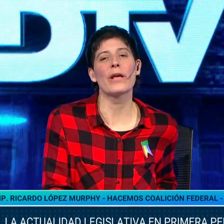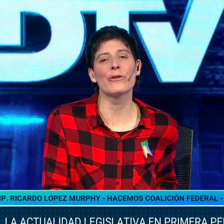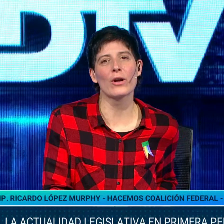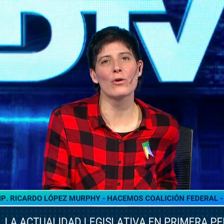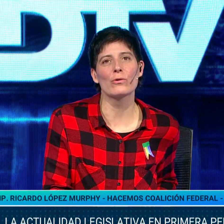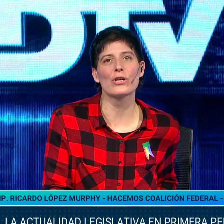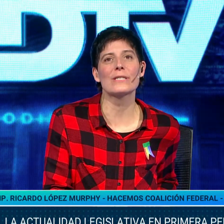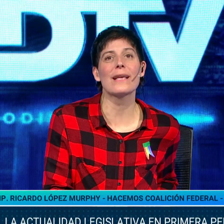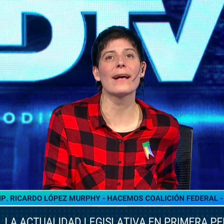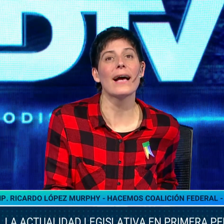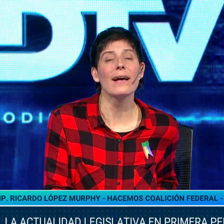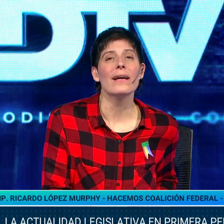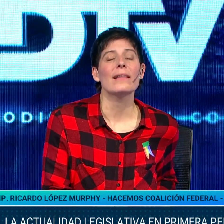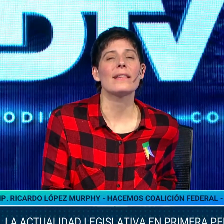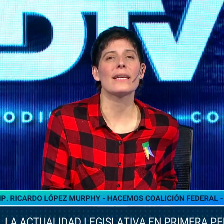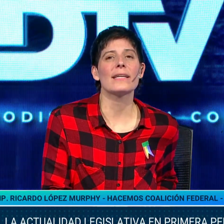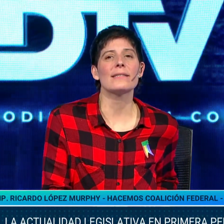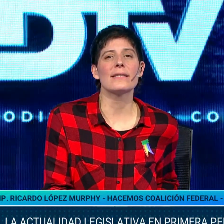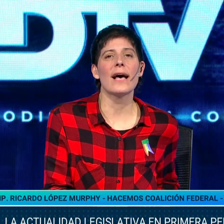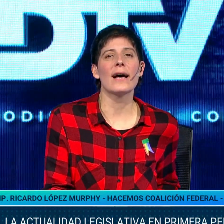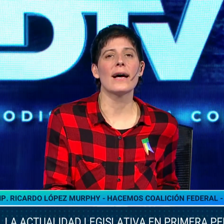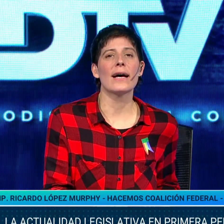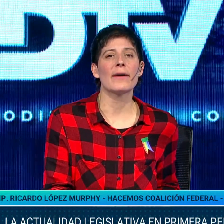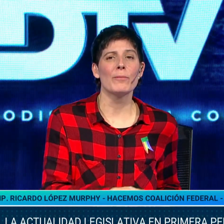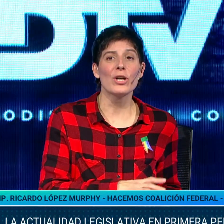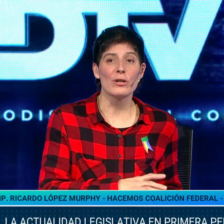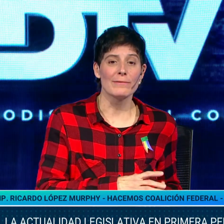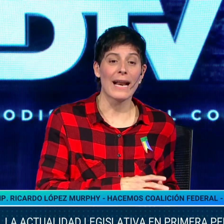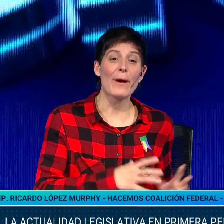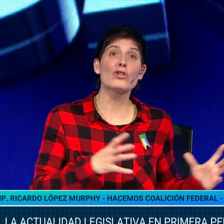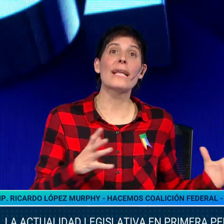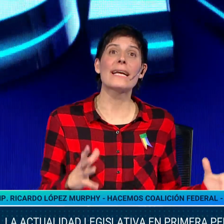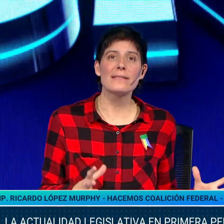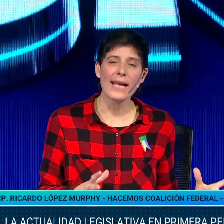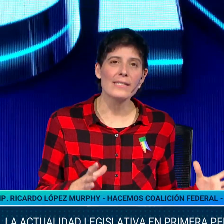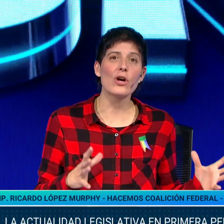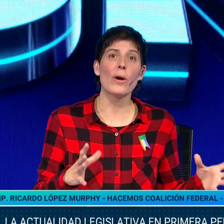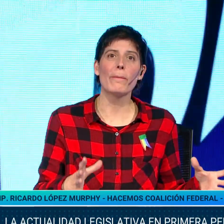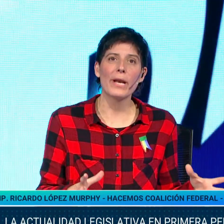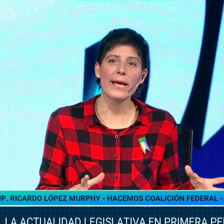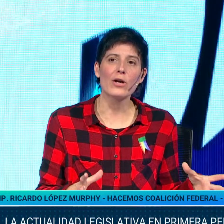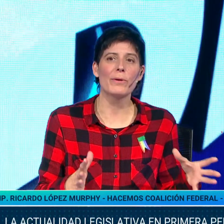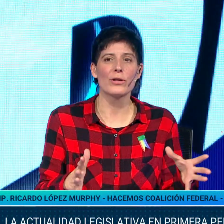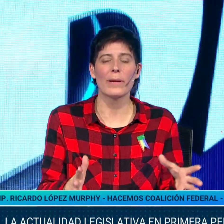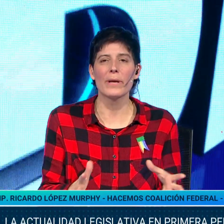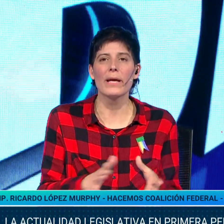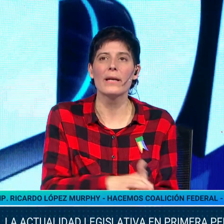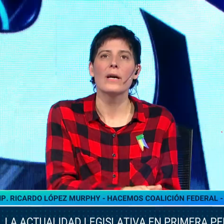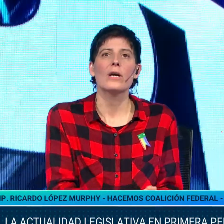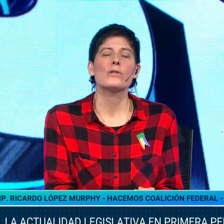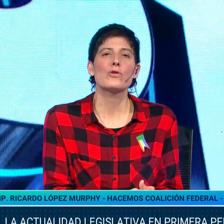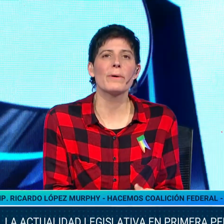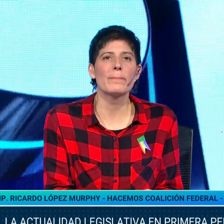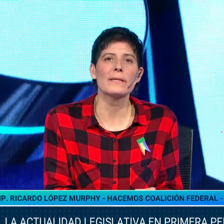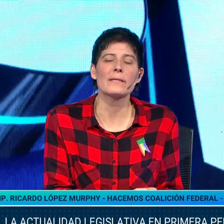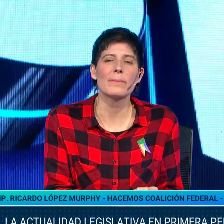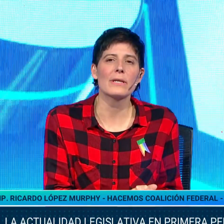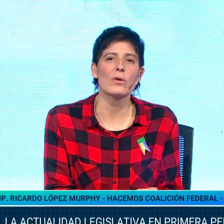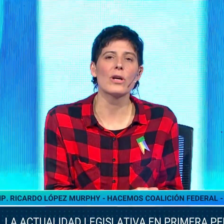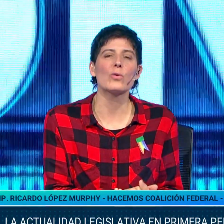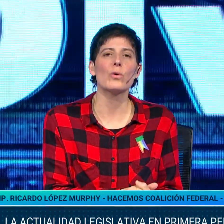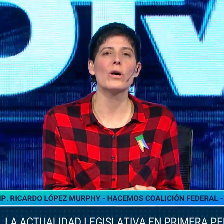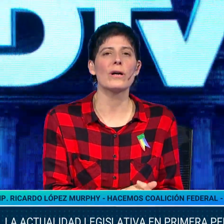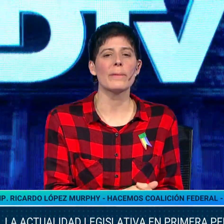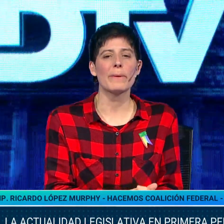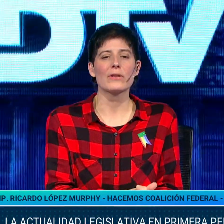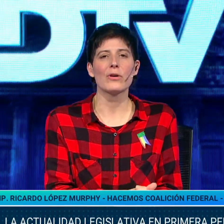vivió, diputado, y qué conclusión saca de esta, trabajo tan extenso, complejo, pero también súper